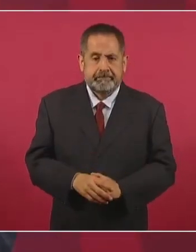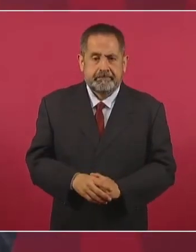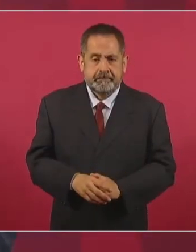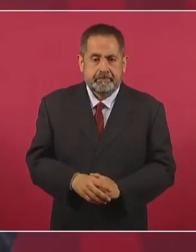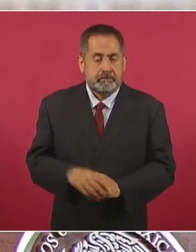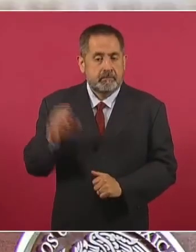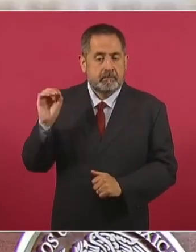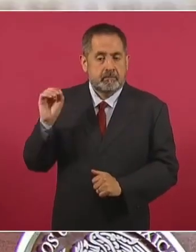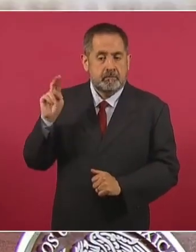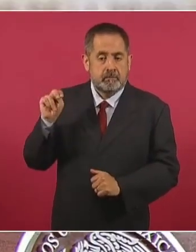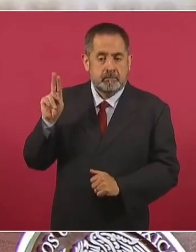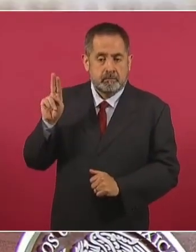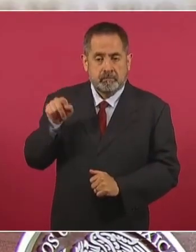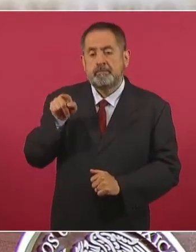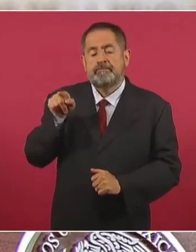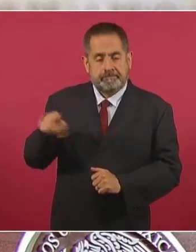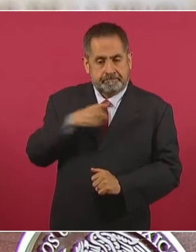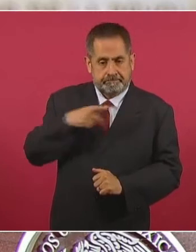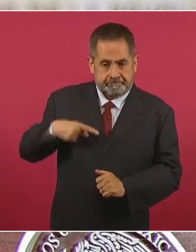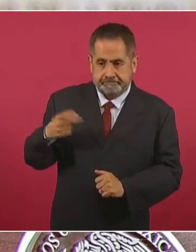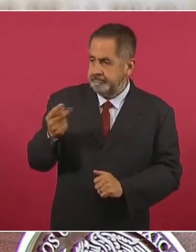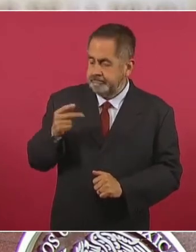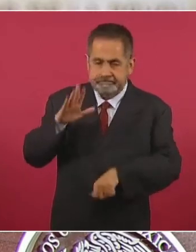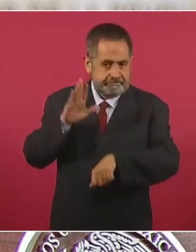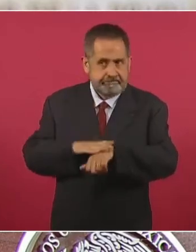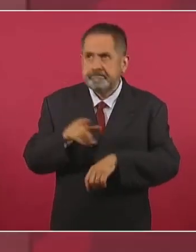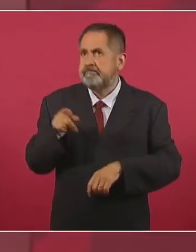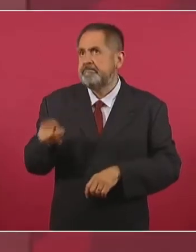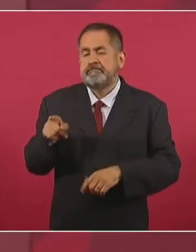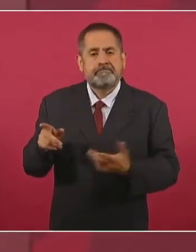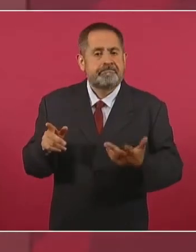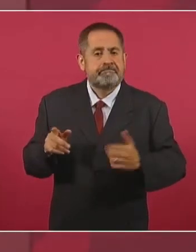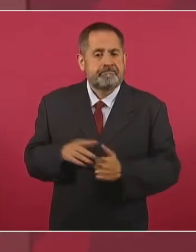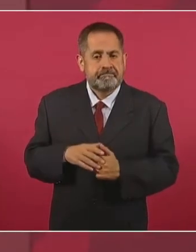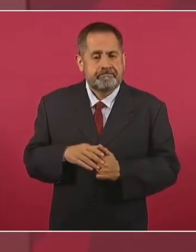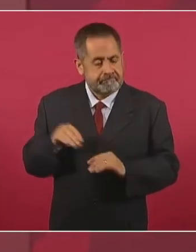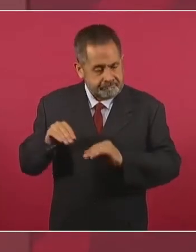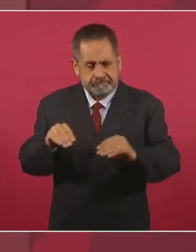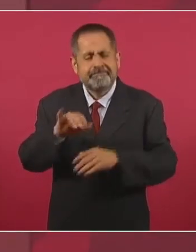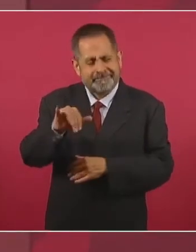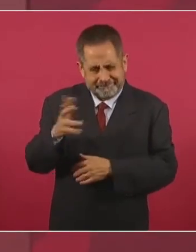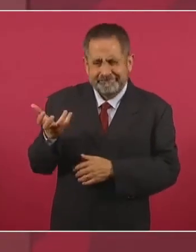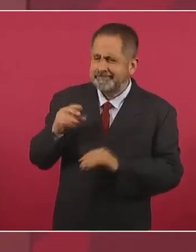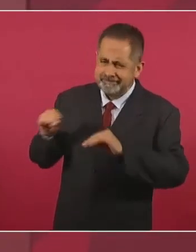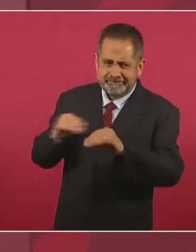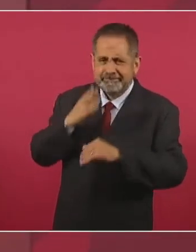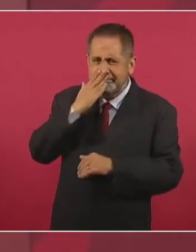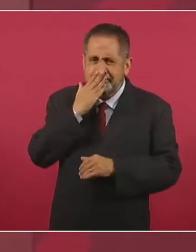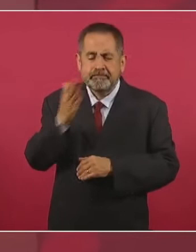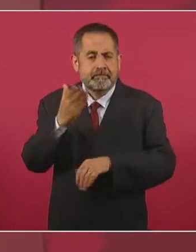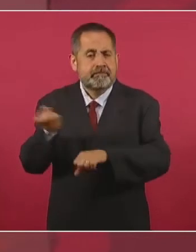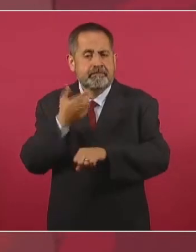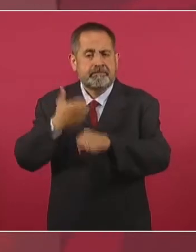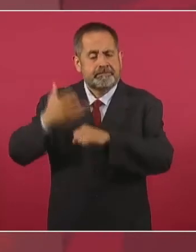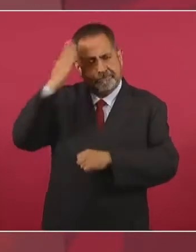La ONU tiene que actuar más, lo están haciendo, es muy bueno el secretario